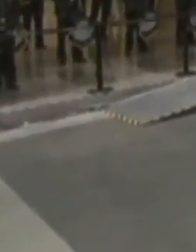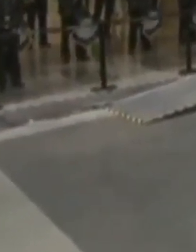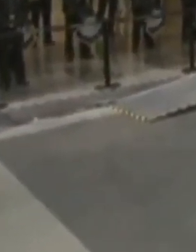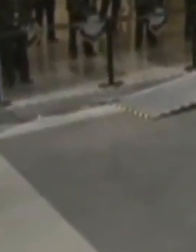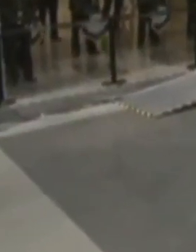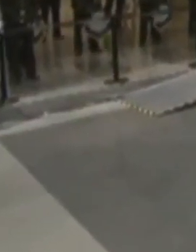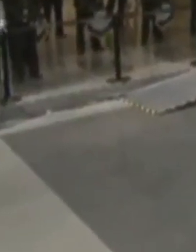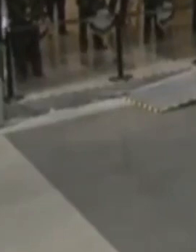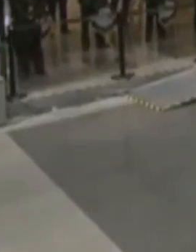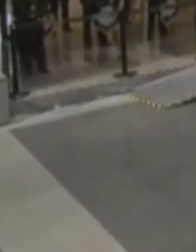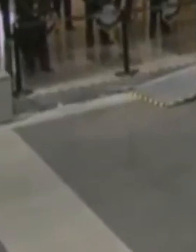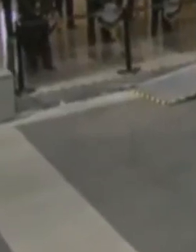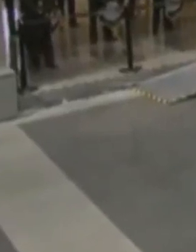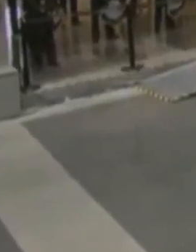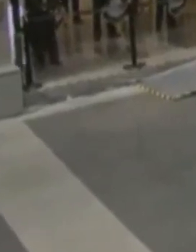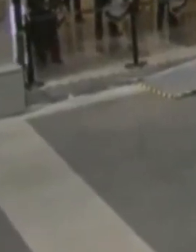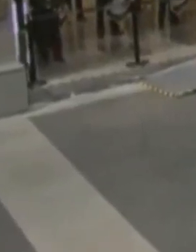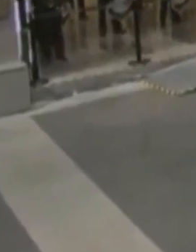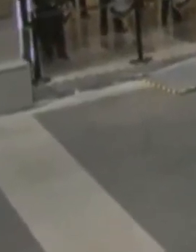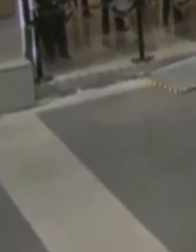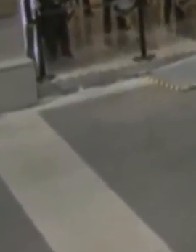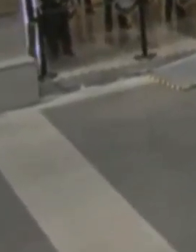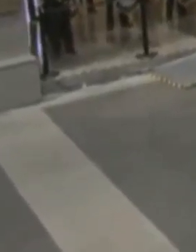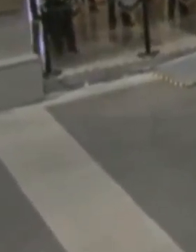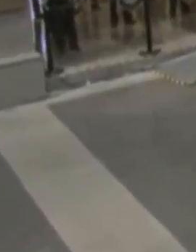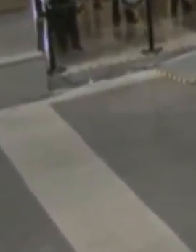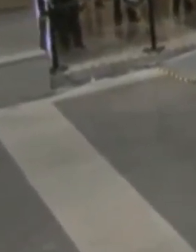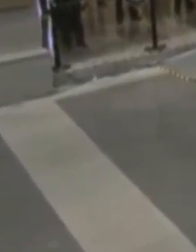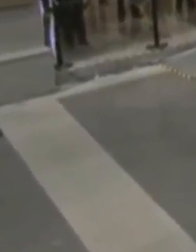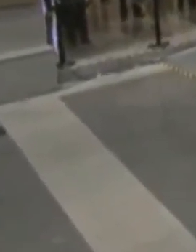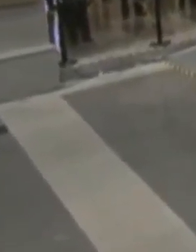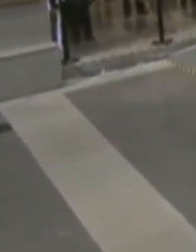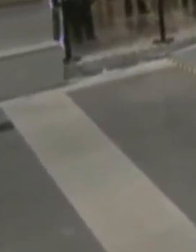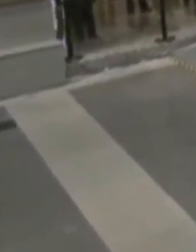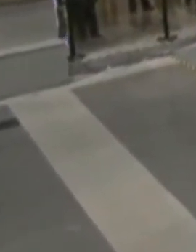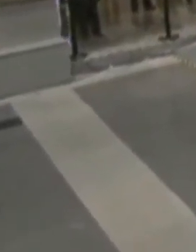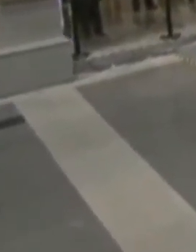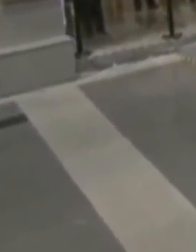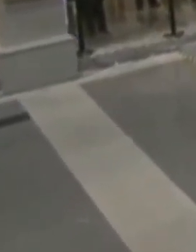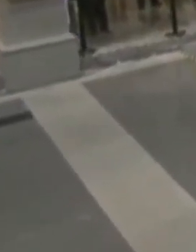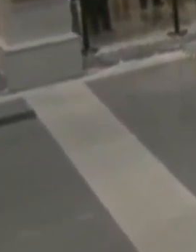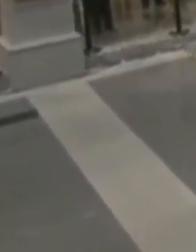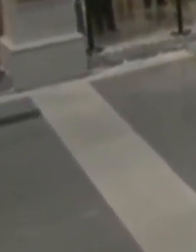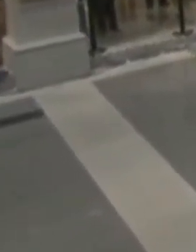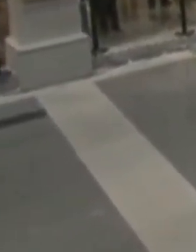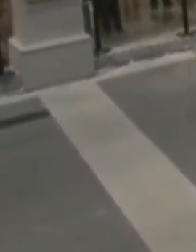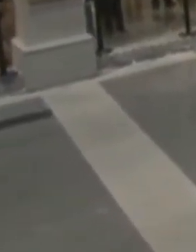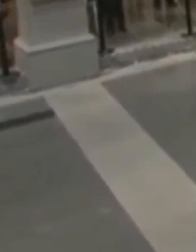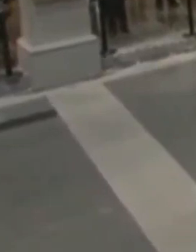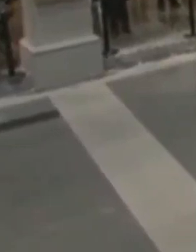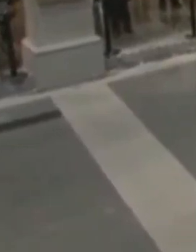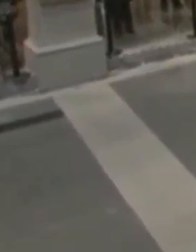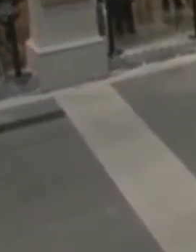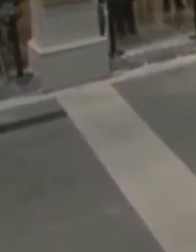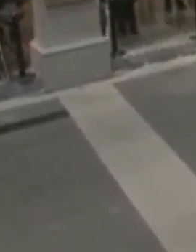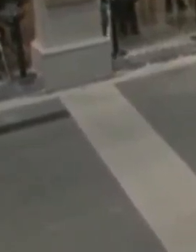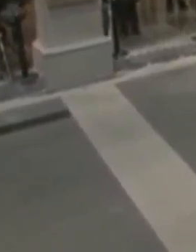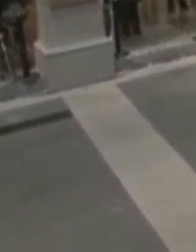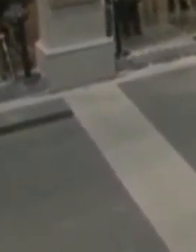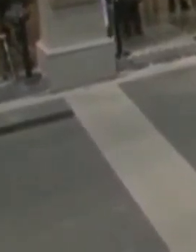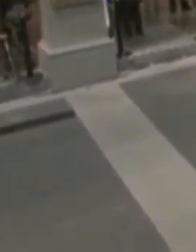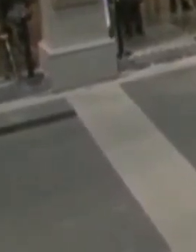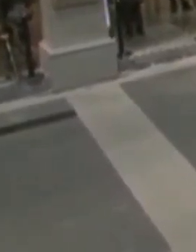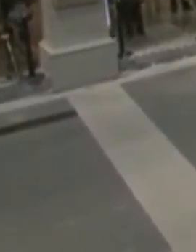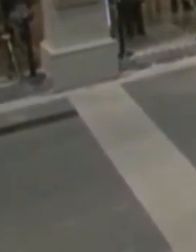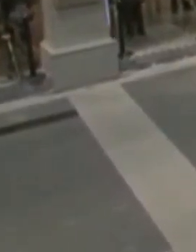muy importante que precisamente les tocó vivir esa parte histórica, el hijo del Ahuizote, Excelsior, el padre